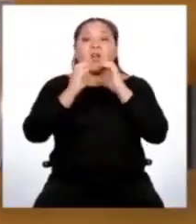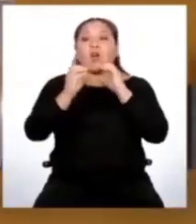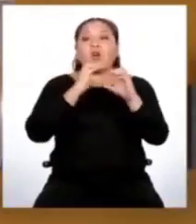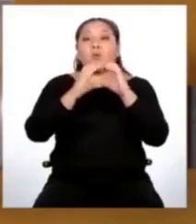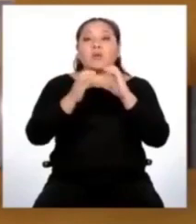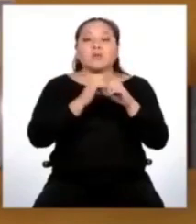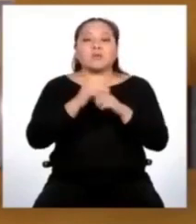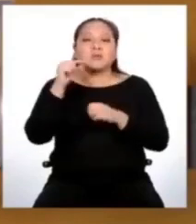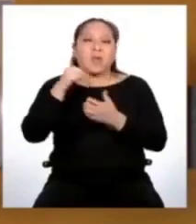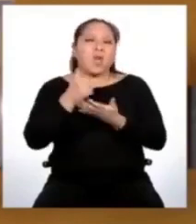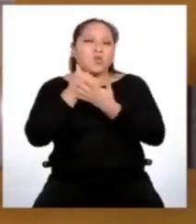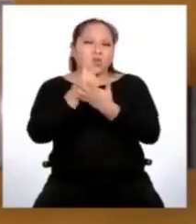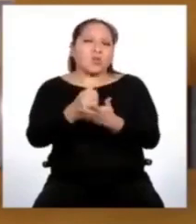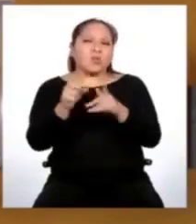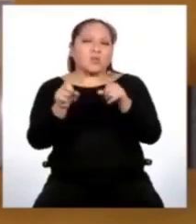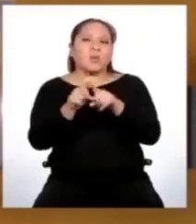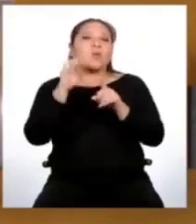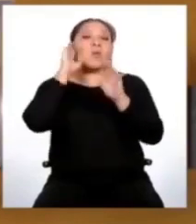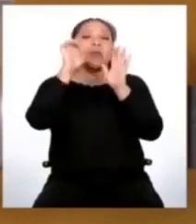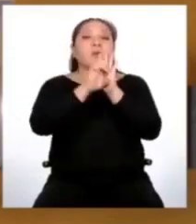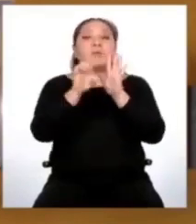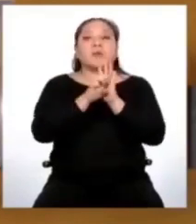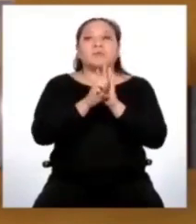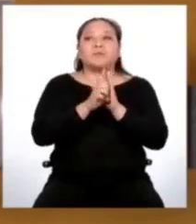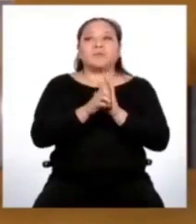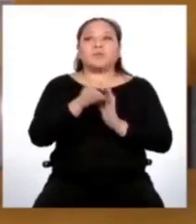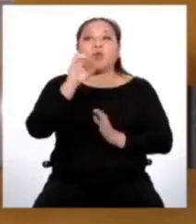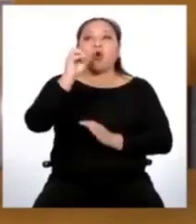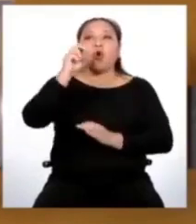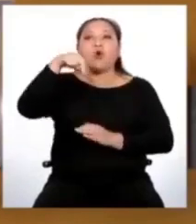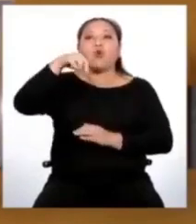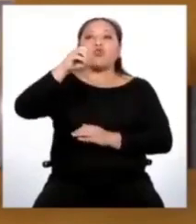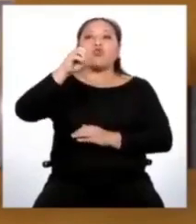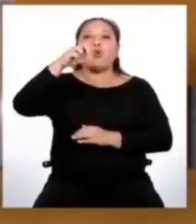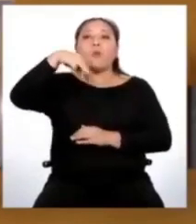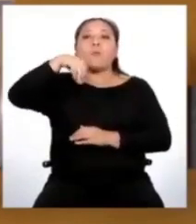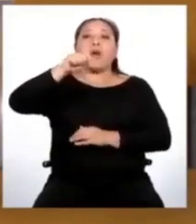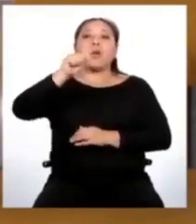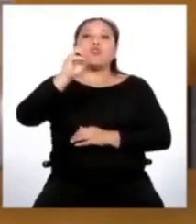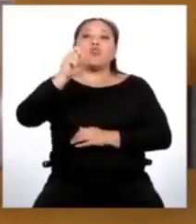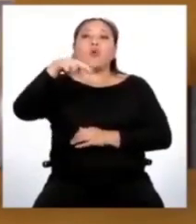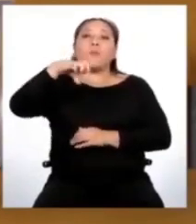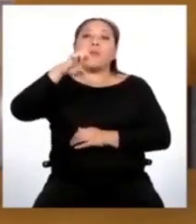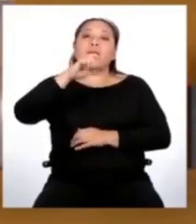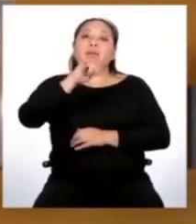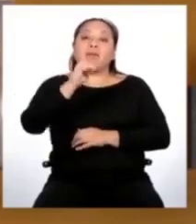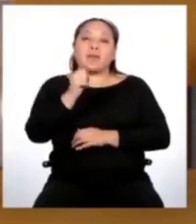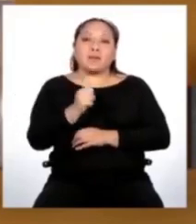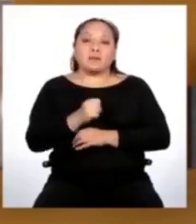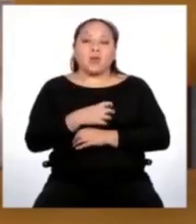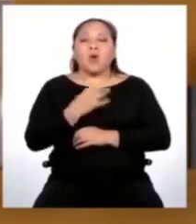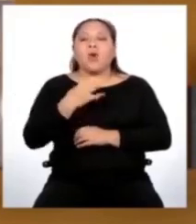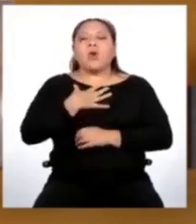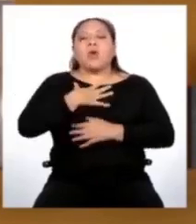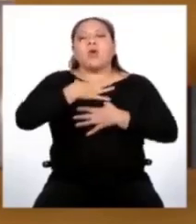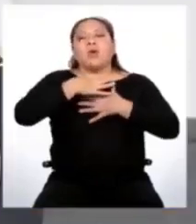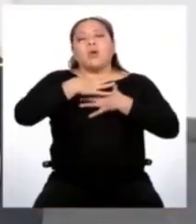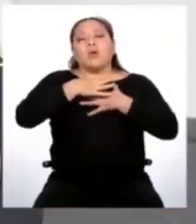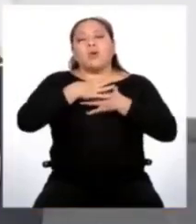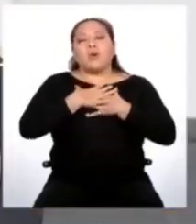función comunicativa importante. Por ejemplo, las onomatopeyas, los suspiros, los alargamientos de sonidos y las